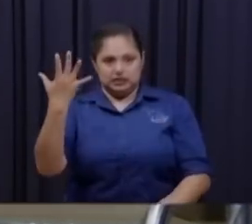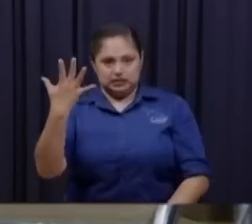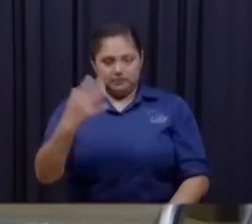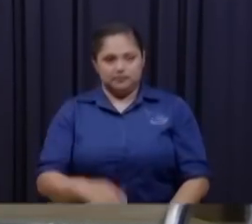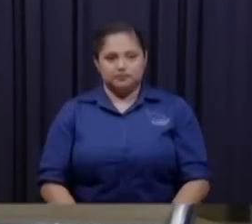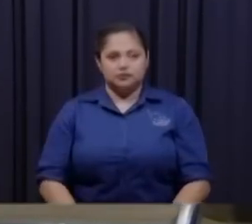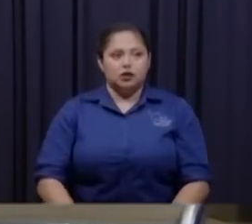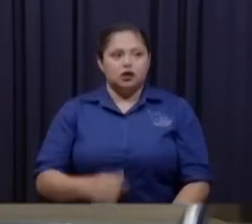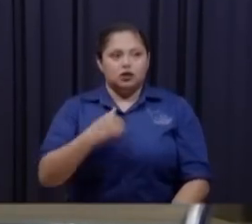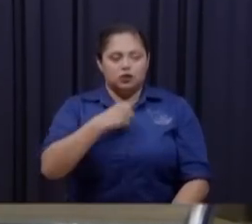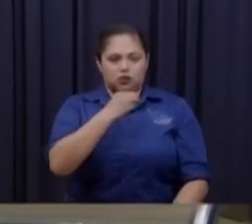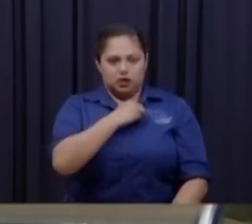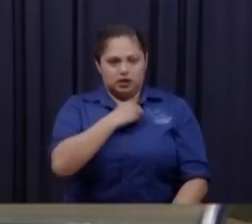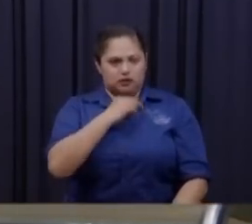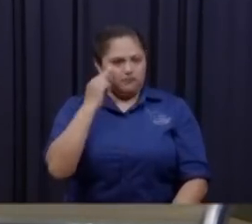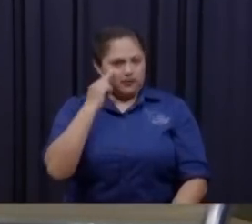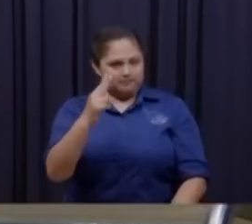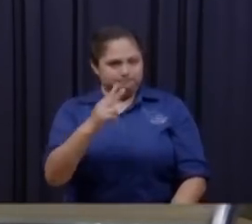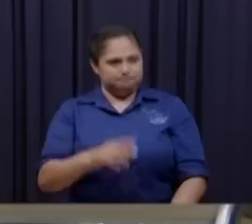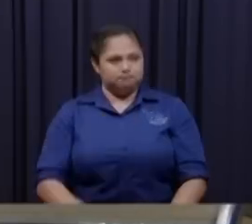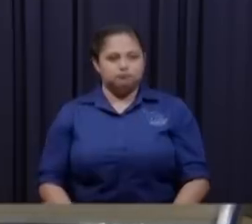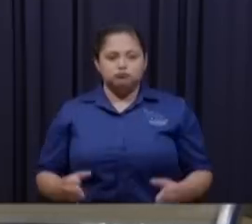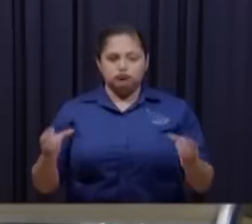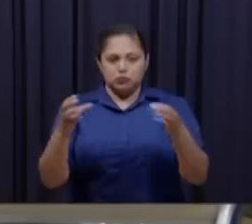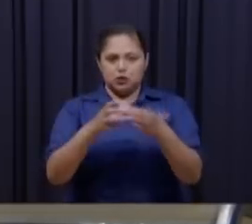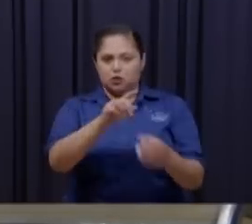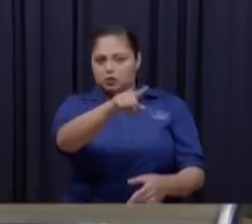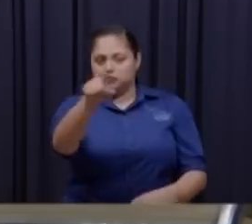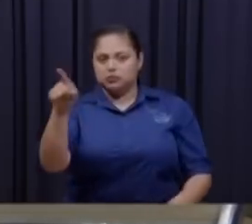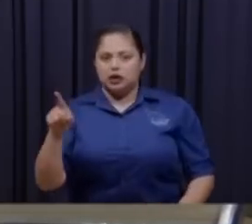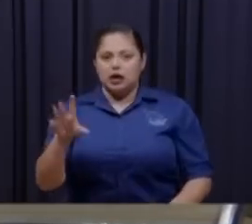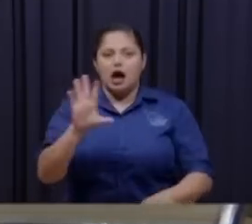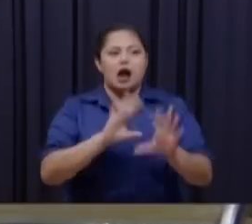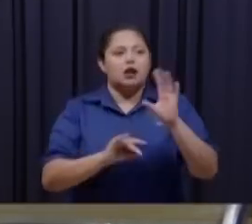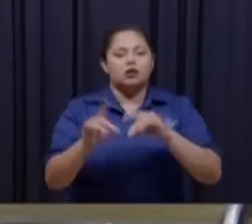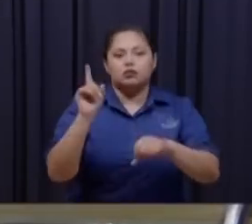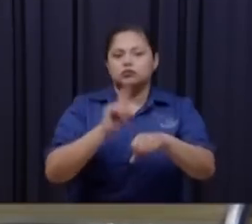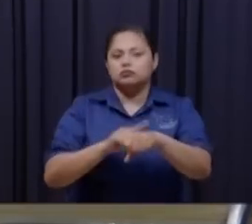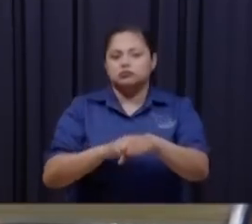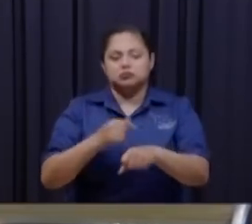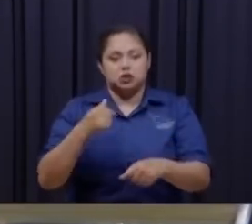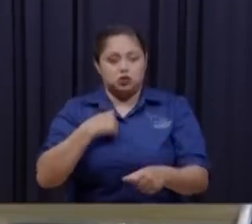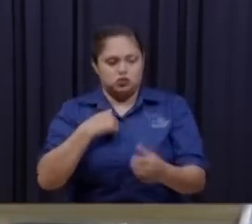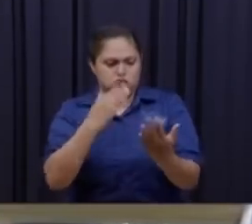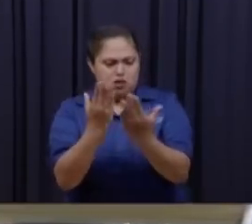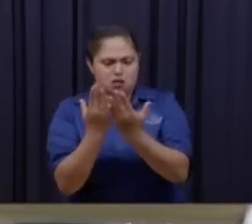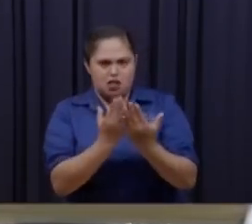ver, quiero chequearle junto con usted por algo que en algún momento cuando estaba estudiando